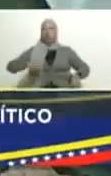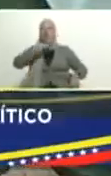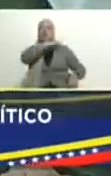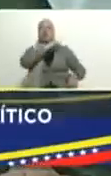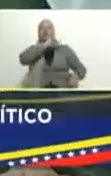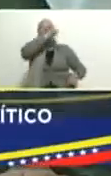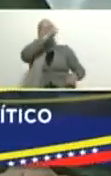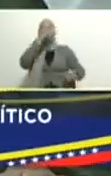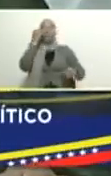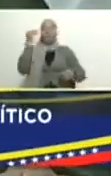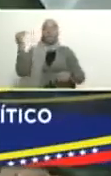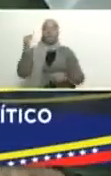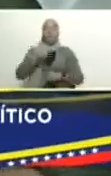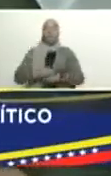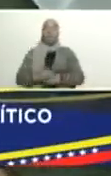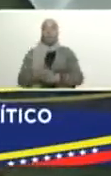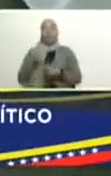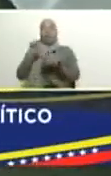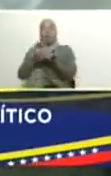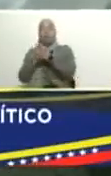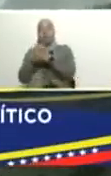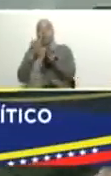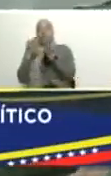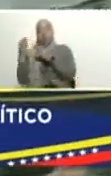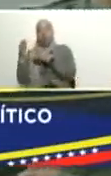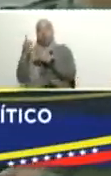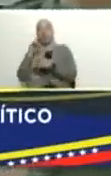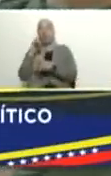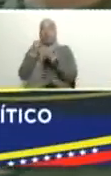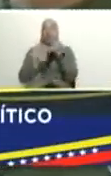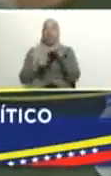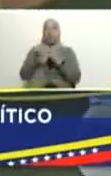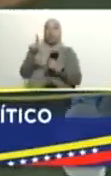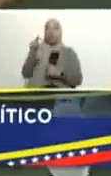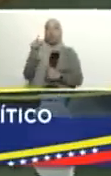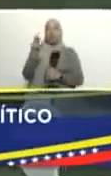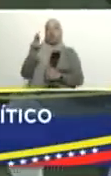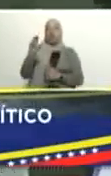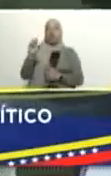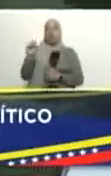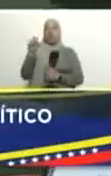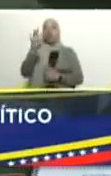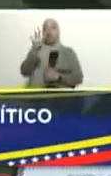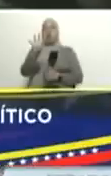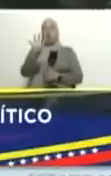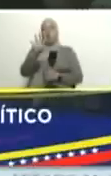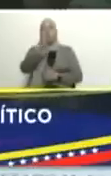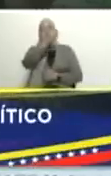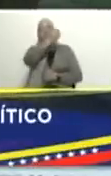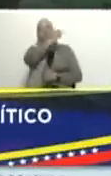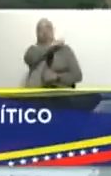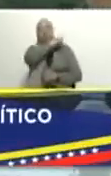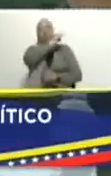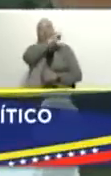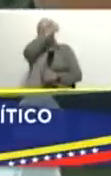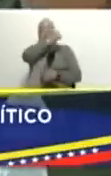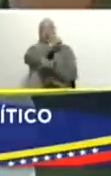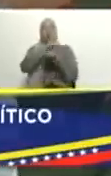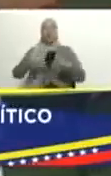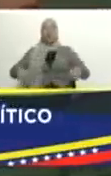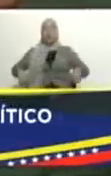general en jefe Hernández Lares, comandante de los cuatro componentes y de la Milicia Nacional Bolivariana,